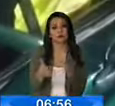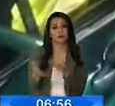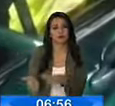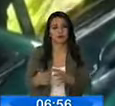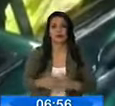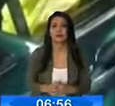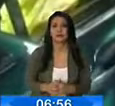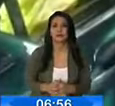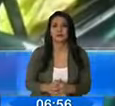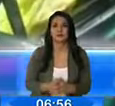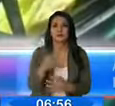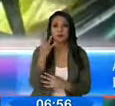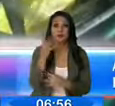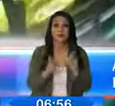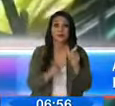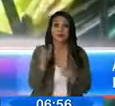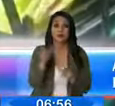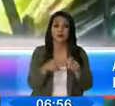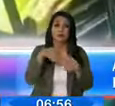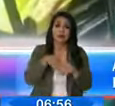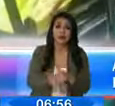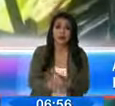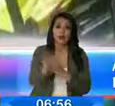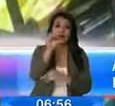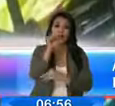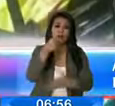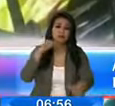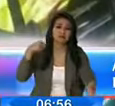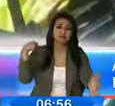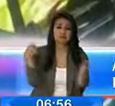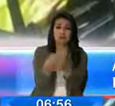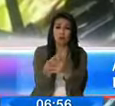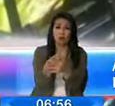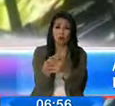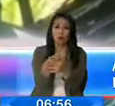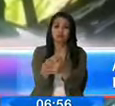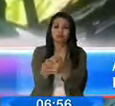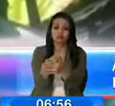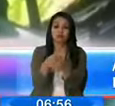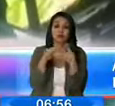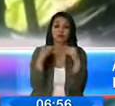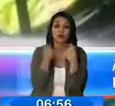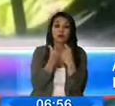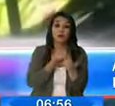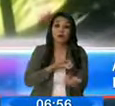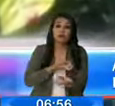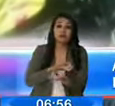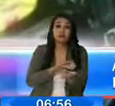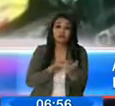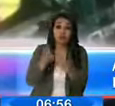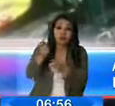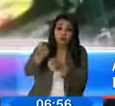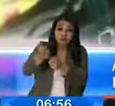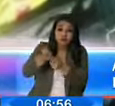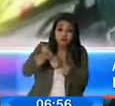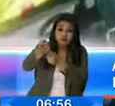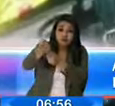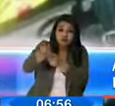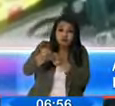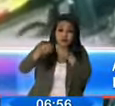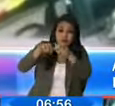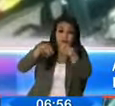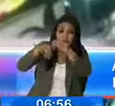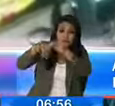cuatro ocupantes del automotor pequeño quedaron atrapados en la cabina. Fue necesario que rescatistas del cuerpo de bomberos corten las latas para